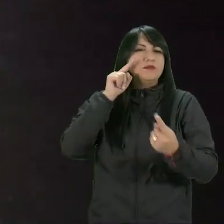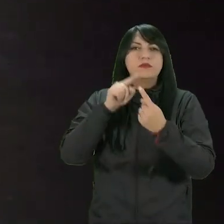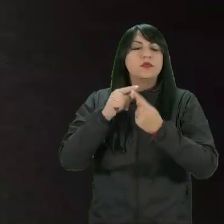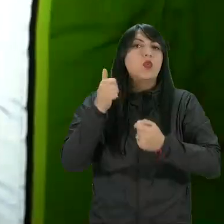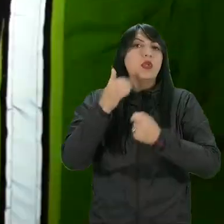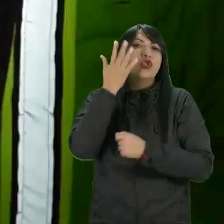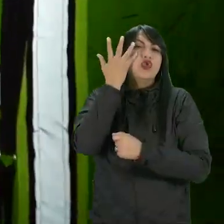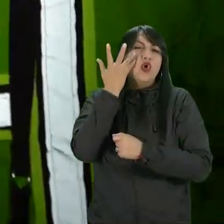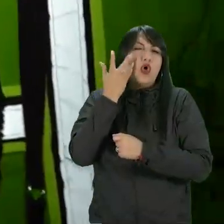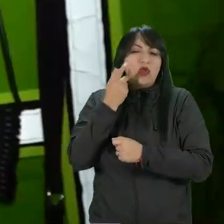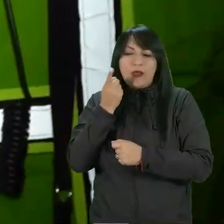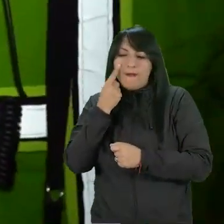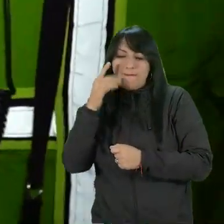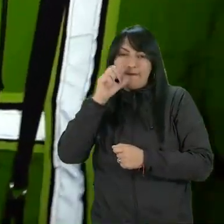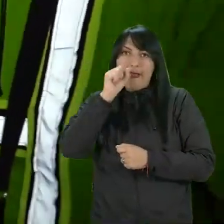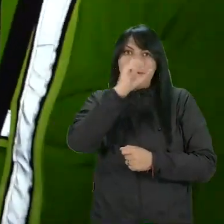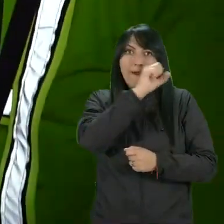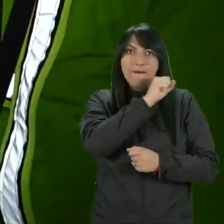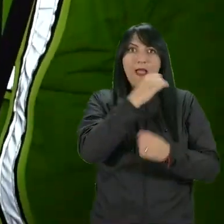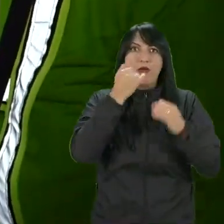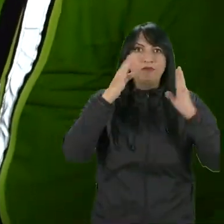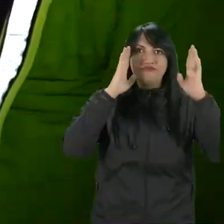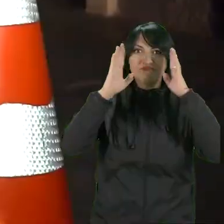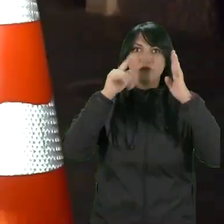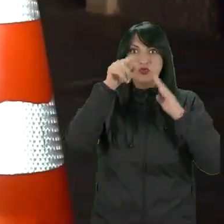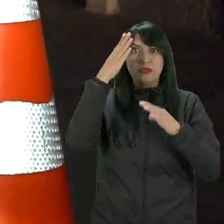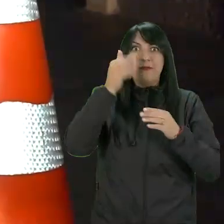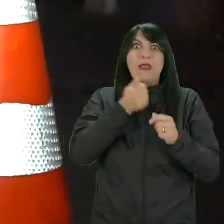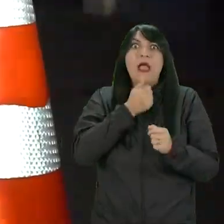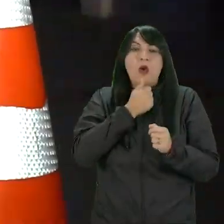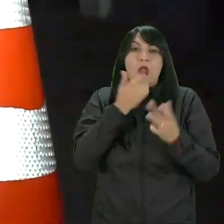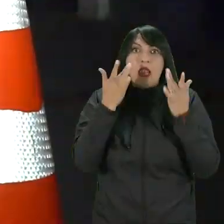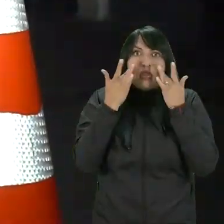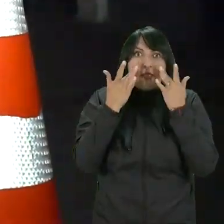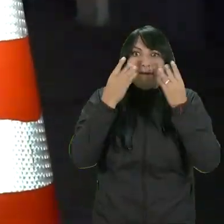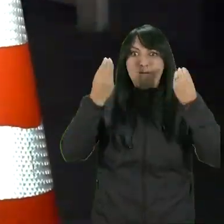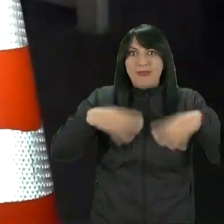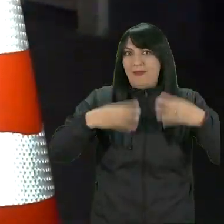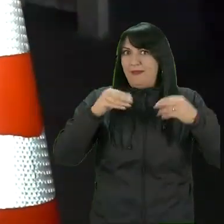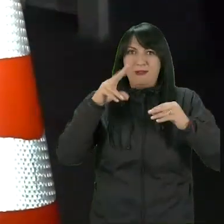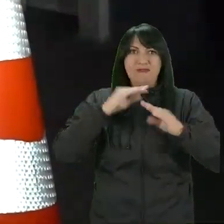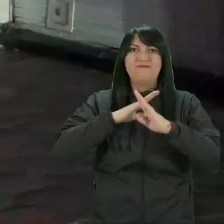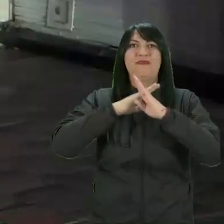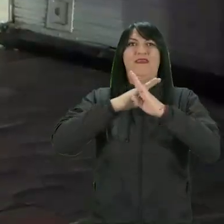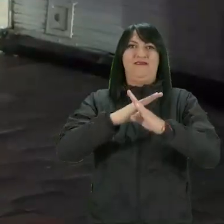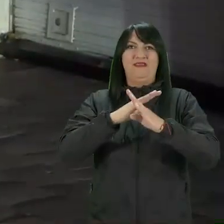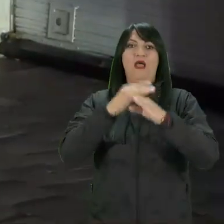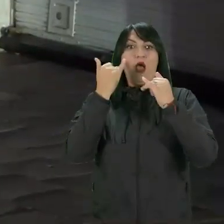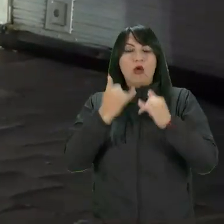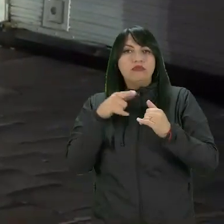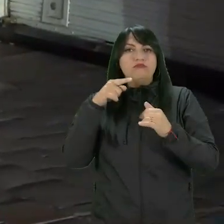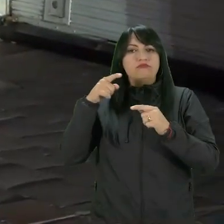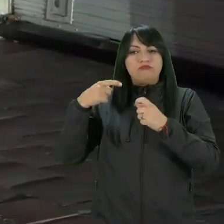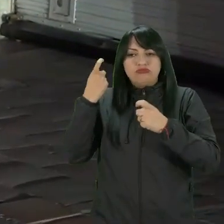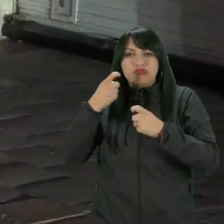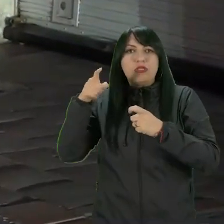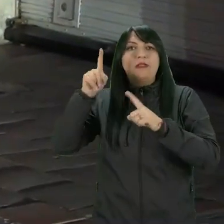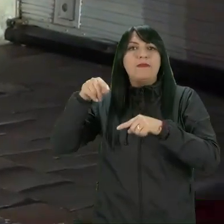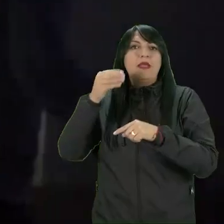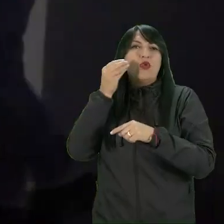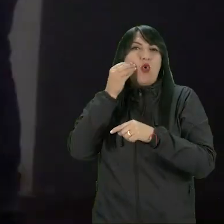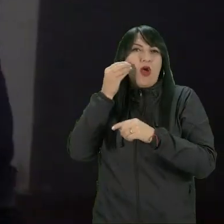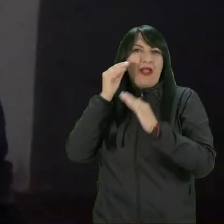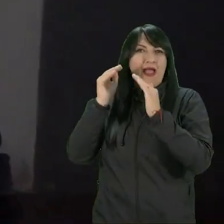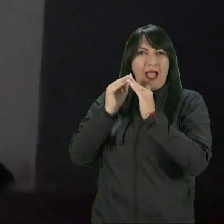estas acciones efectuadas a diario han permitido detectar y atender pérdidas de agua potable en la red de distribución y